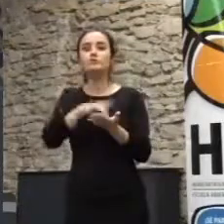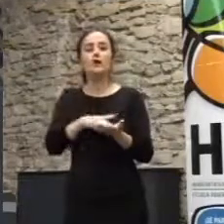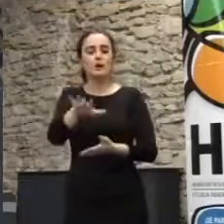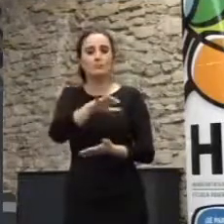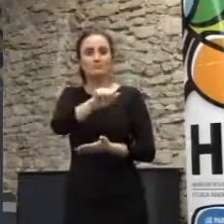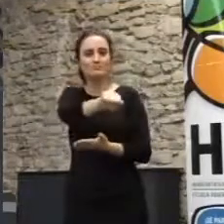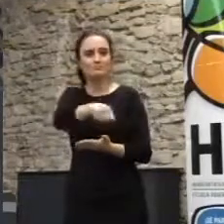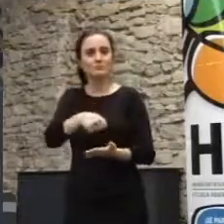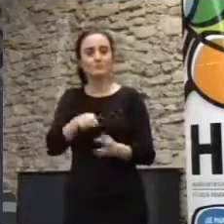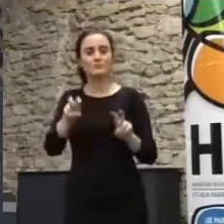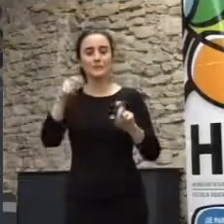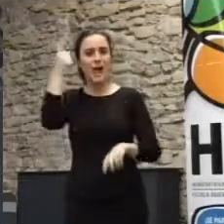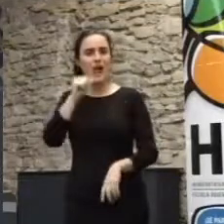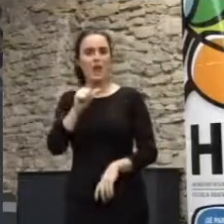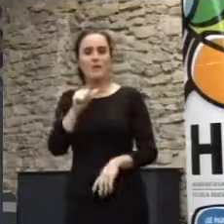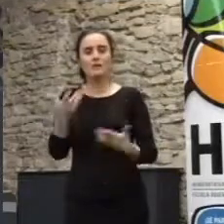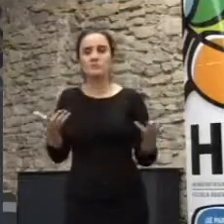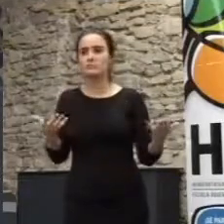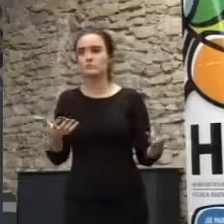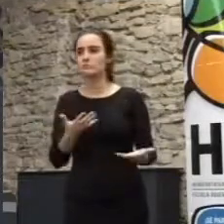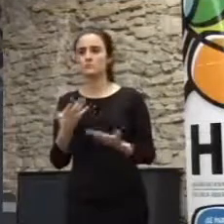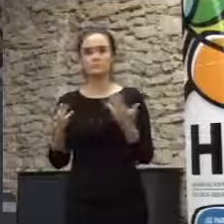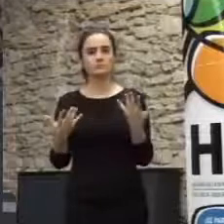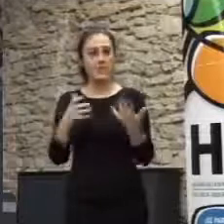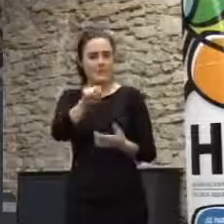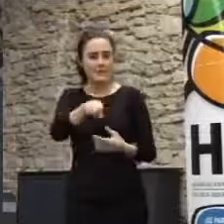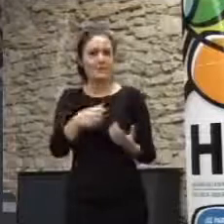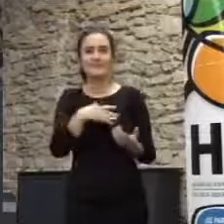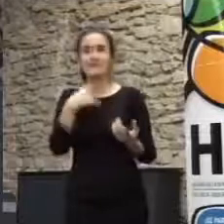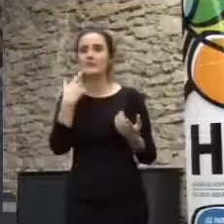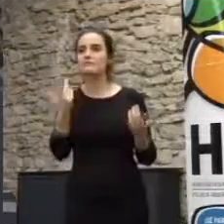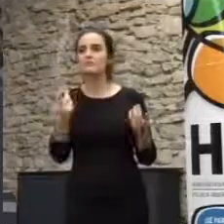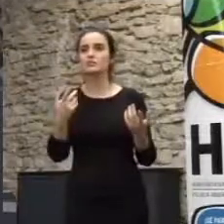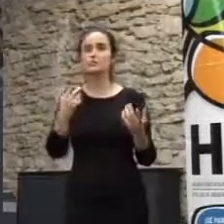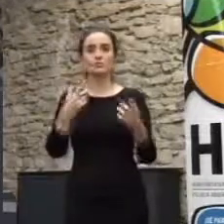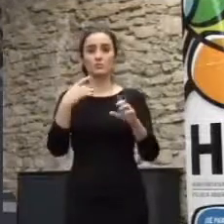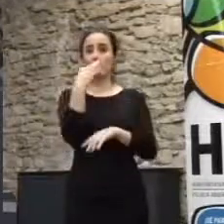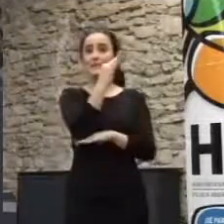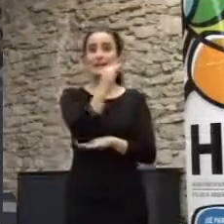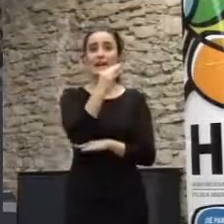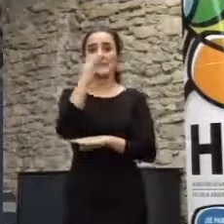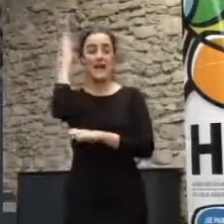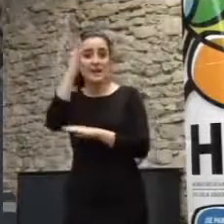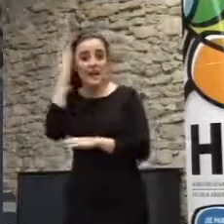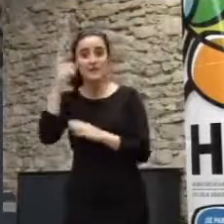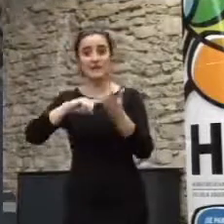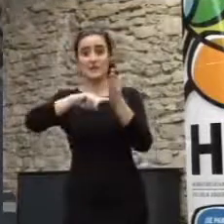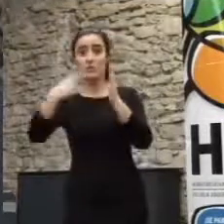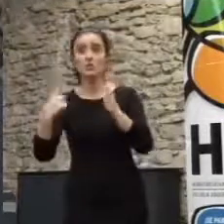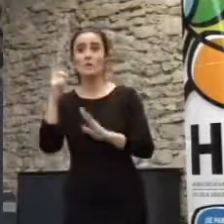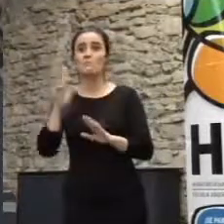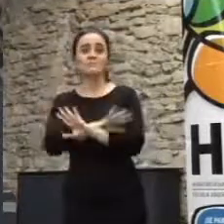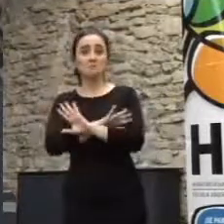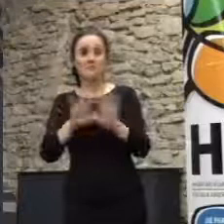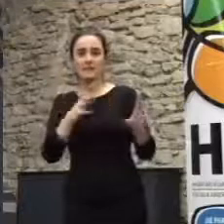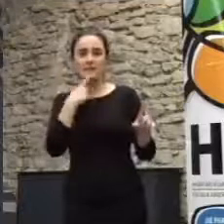que existía en el territorio alavés, y que no, un vacío que no tenía igual ni en Vizcaya, ni en Navarra, ni en Guipúzcoa, ni siquiera en Iparralde. En